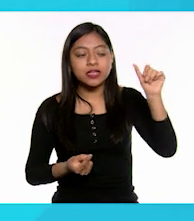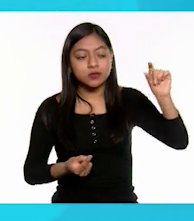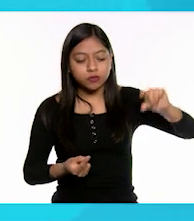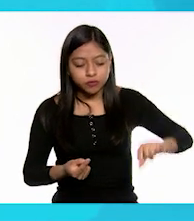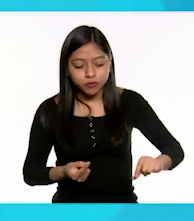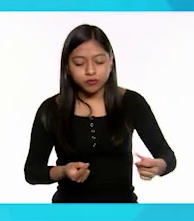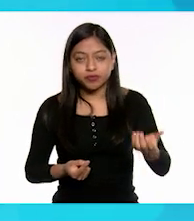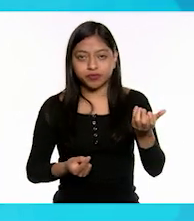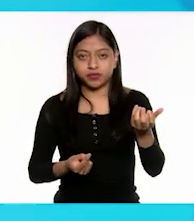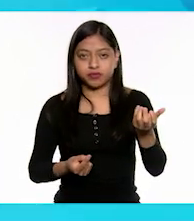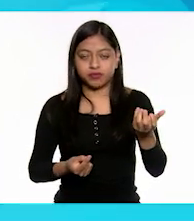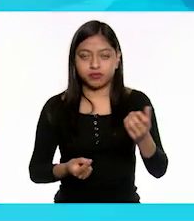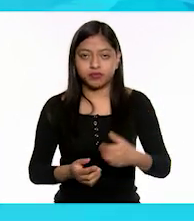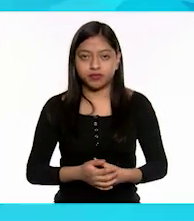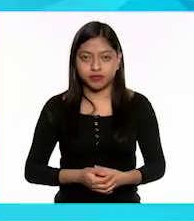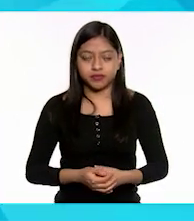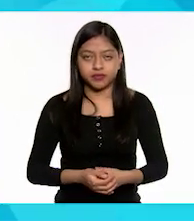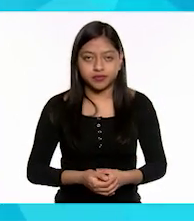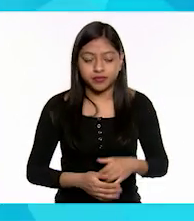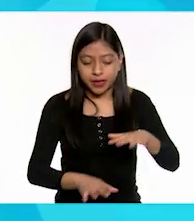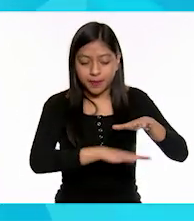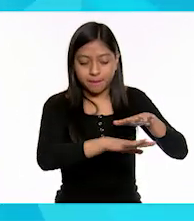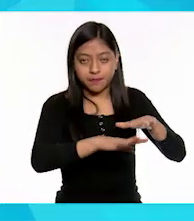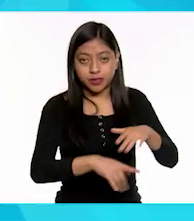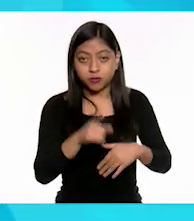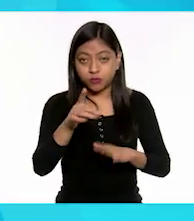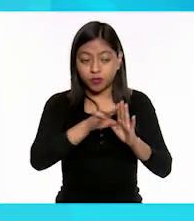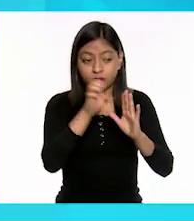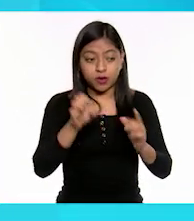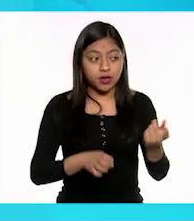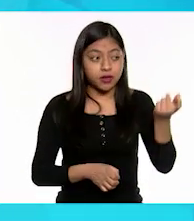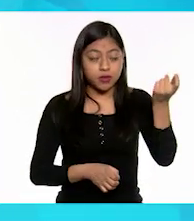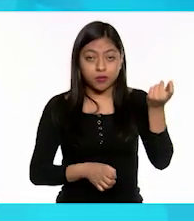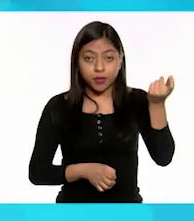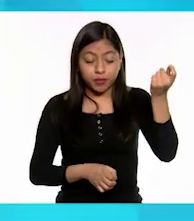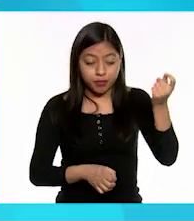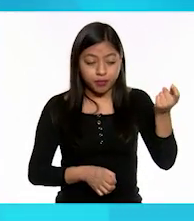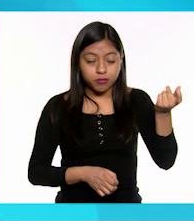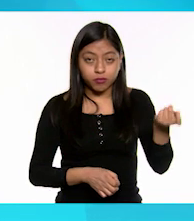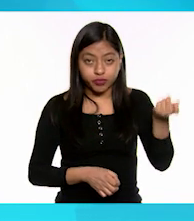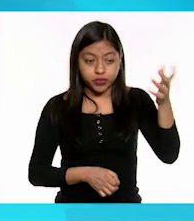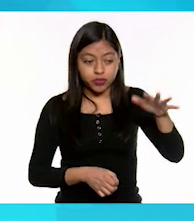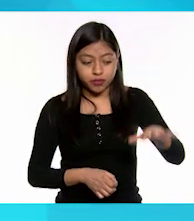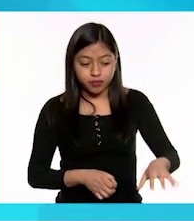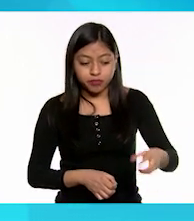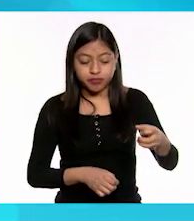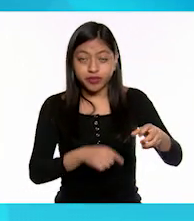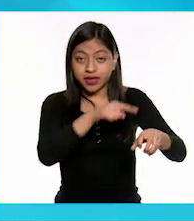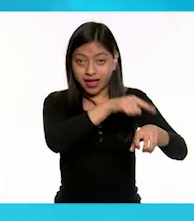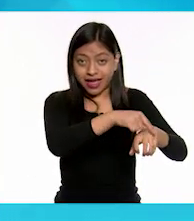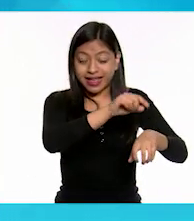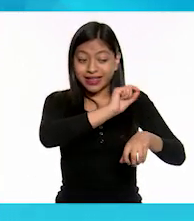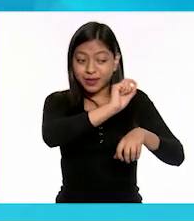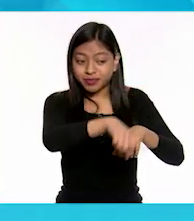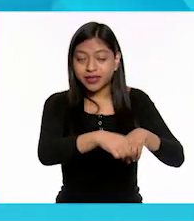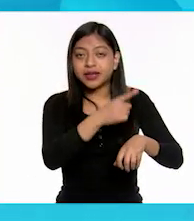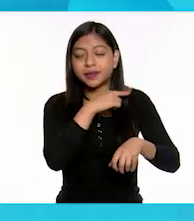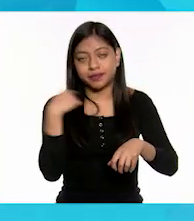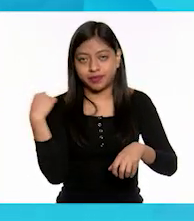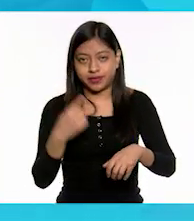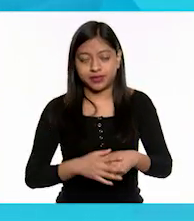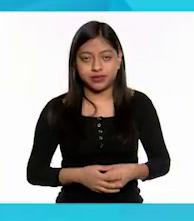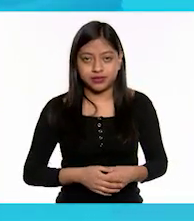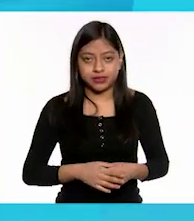rescataba uno del piso si el huesito se calla pérdidas perdidas verdad bien